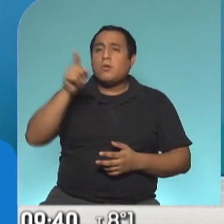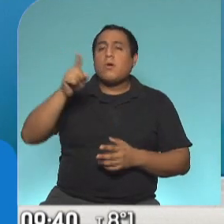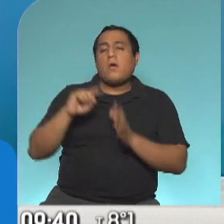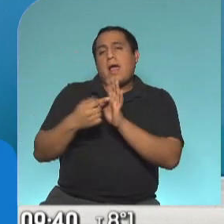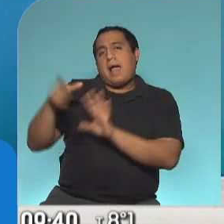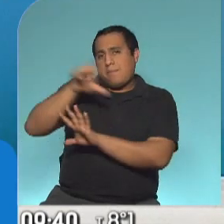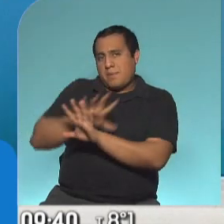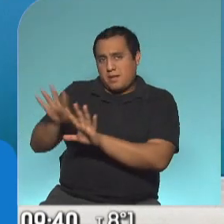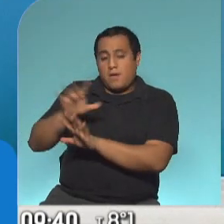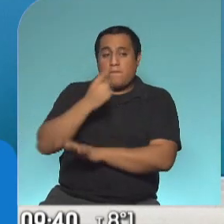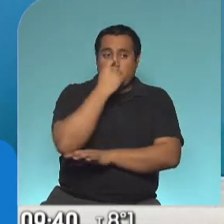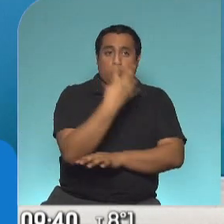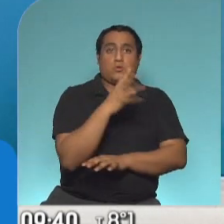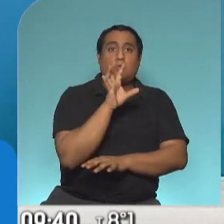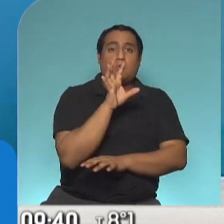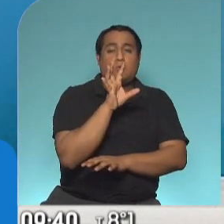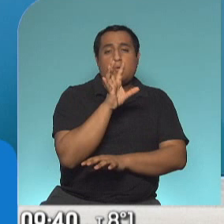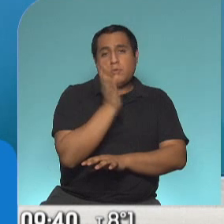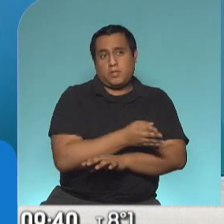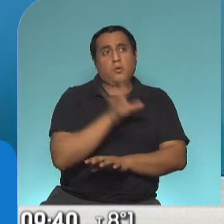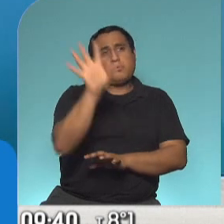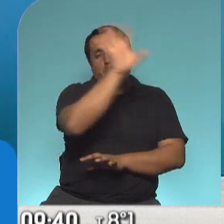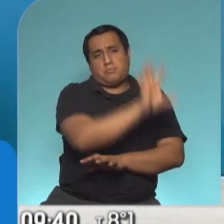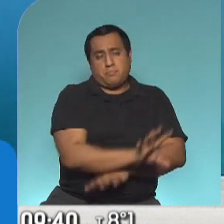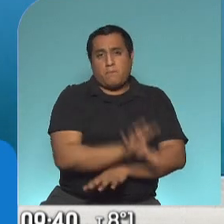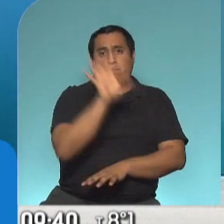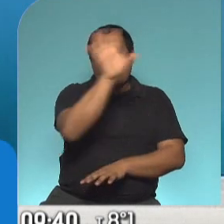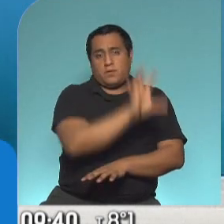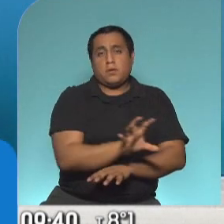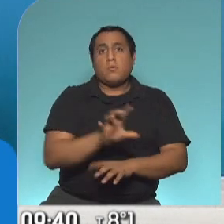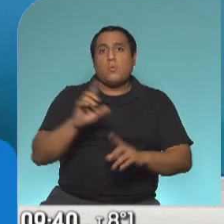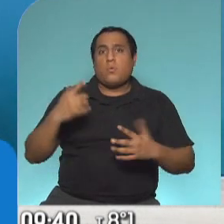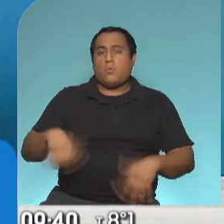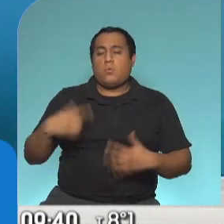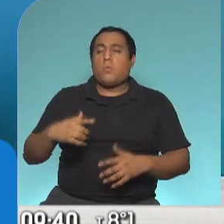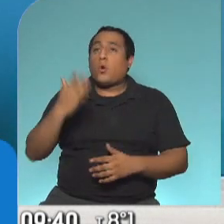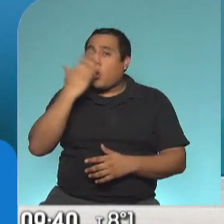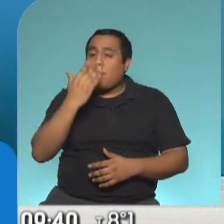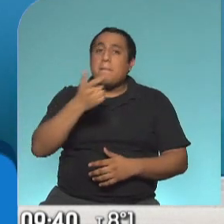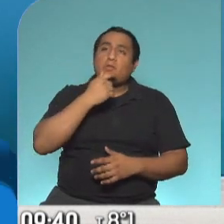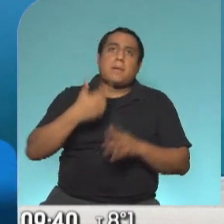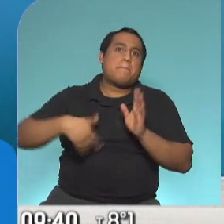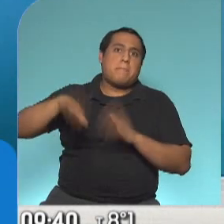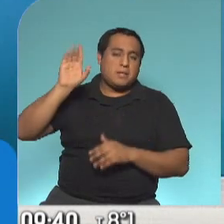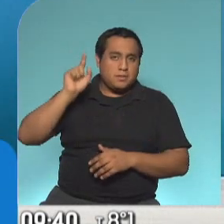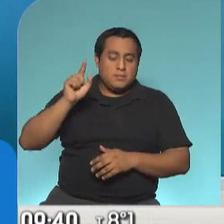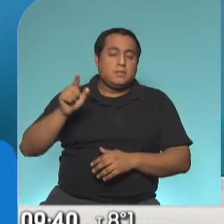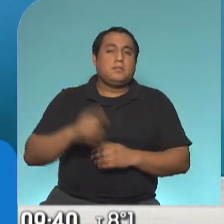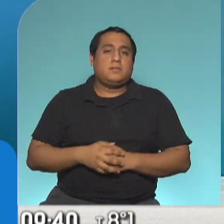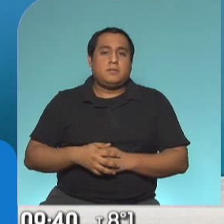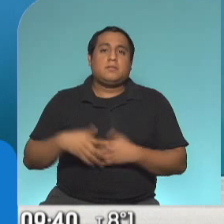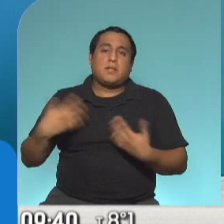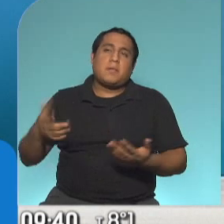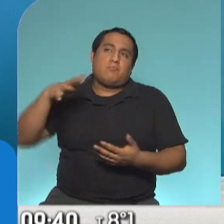ambas 24 por ciento corresponden al resto de las provincias el número más importante lo aportan córdoba y mendoza obviamente también en función a